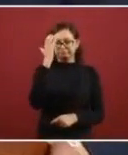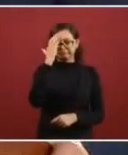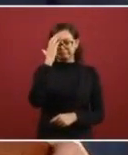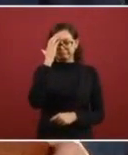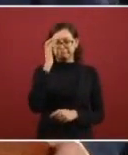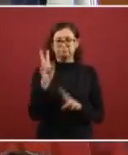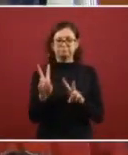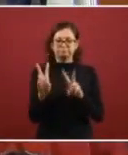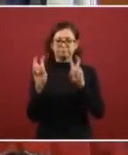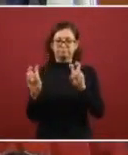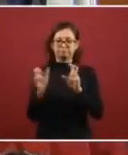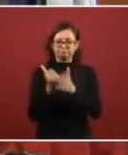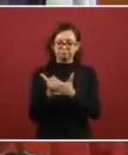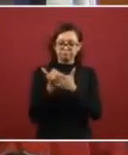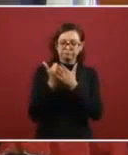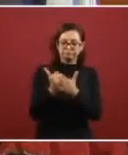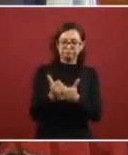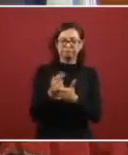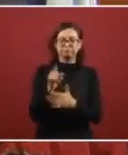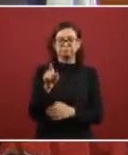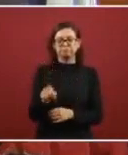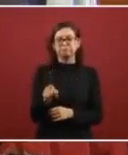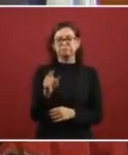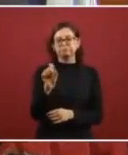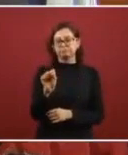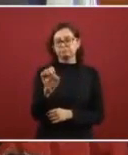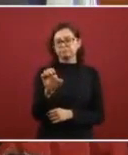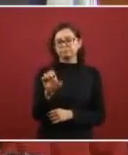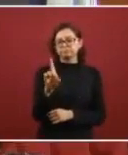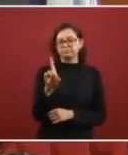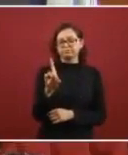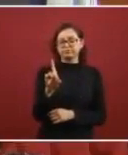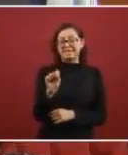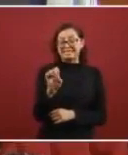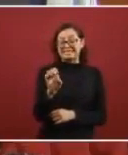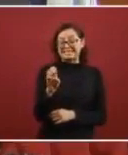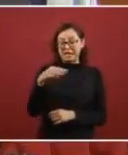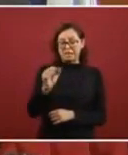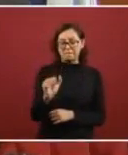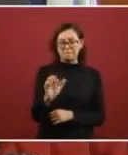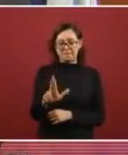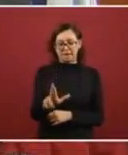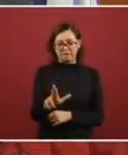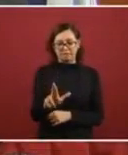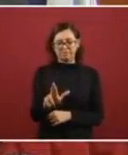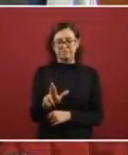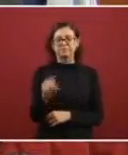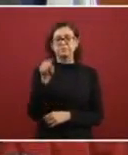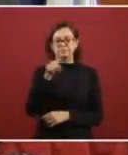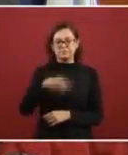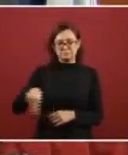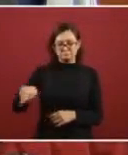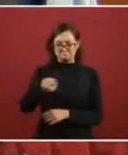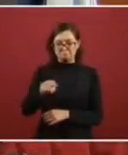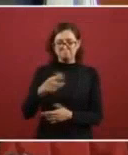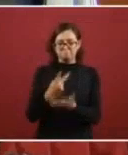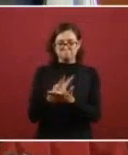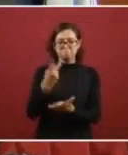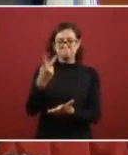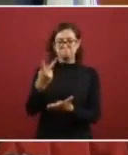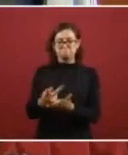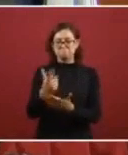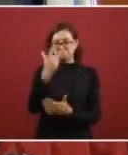de ayuda a la Secretaría de Marina Armada de México por la creación de